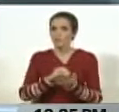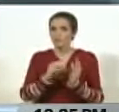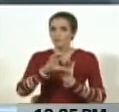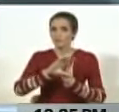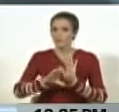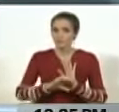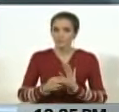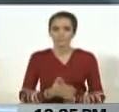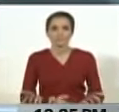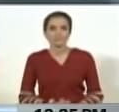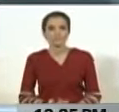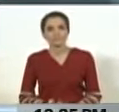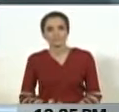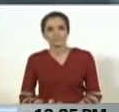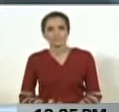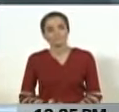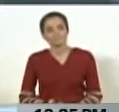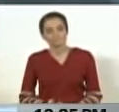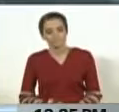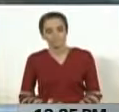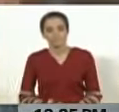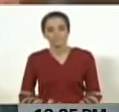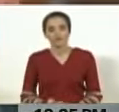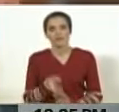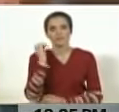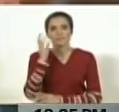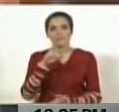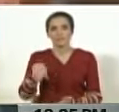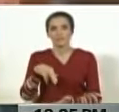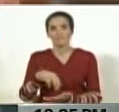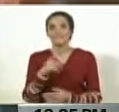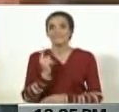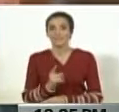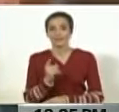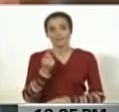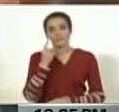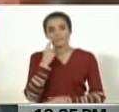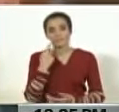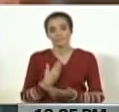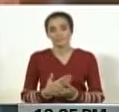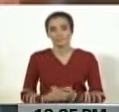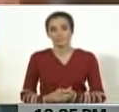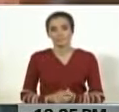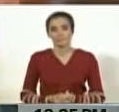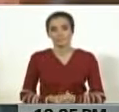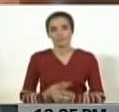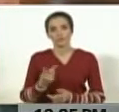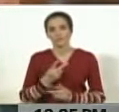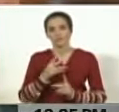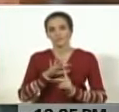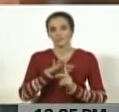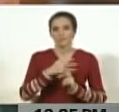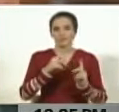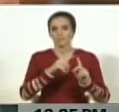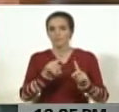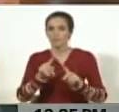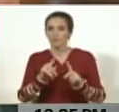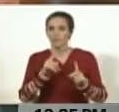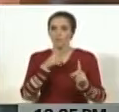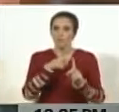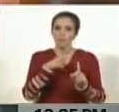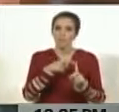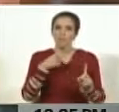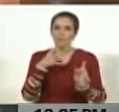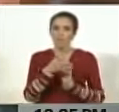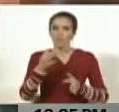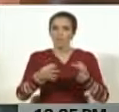Constitución. Mira, lo de la Asamblea Nacional hay que verlo en dos sentidos. Hay que verlo en el sentido